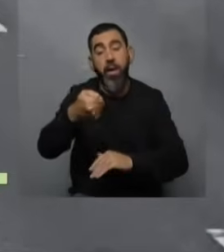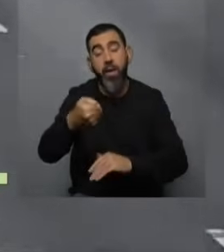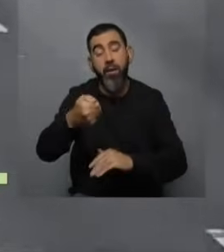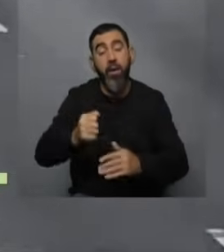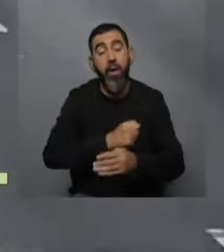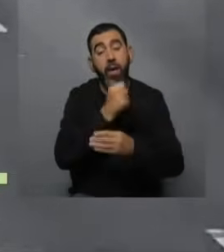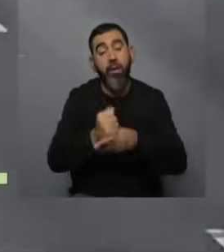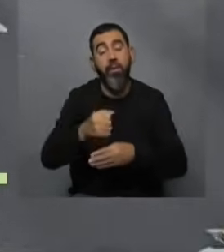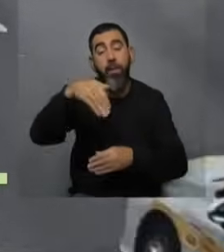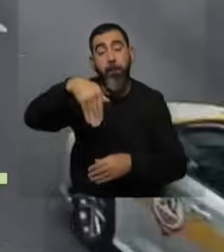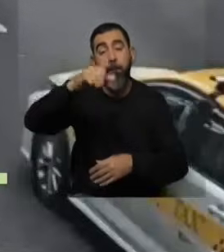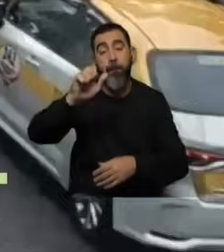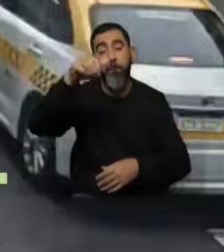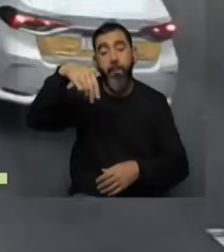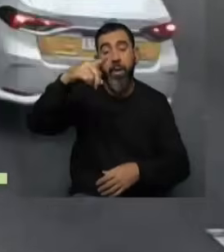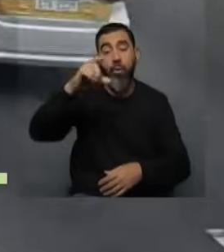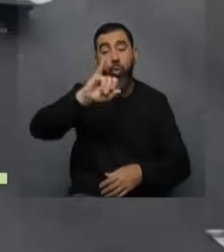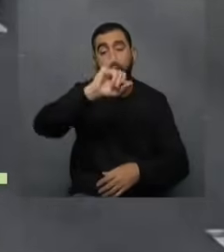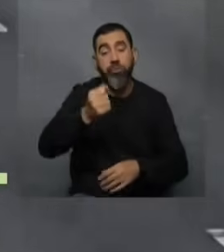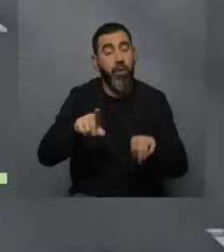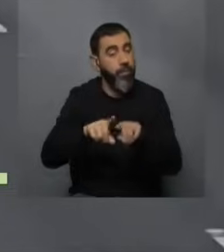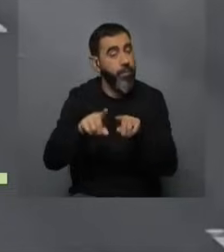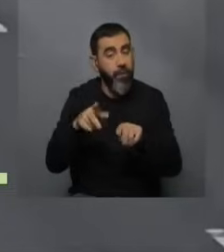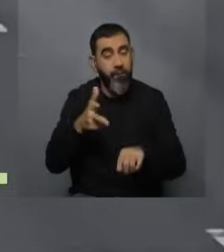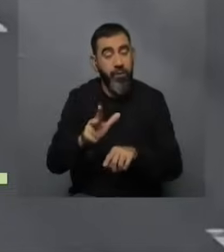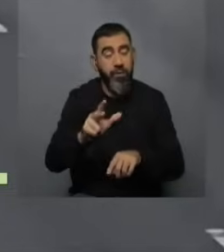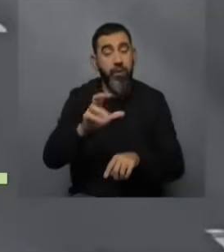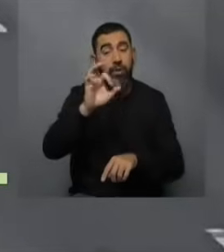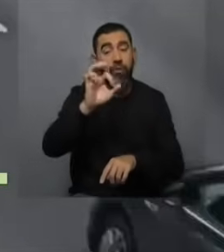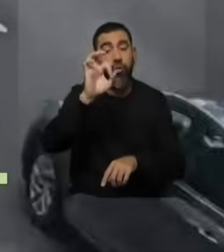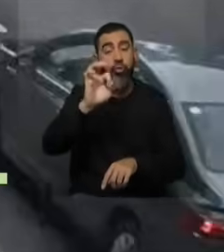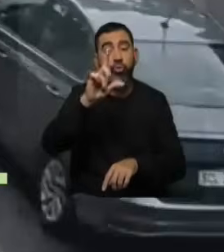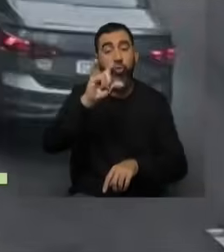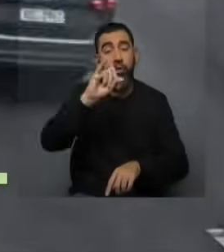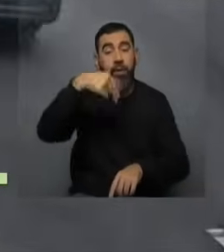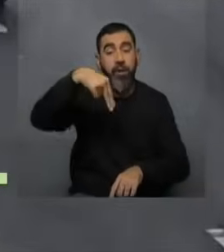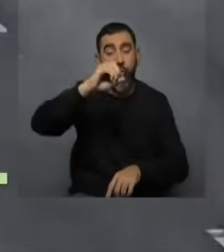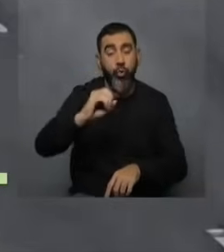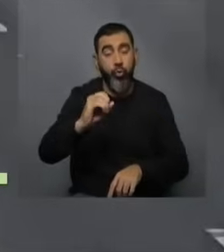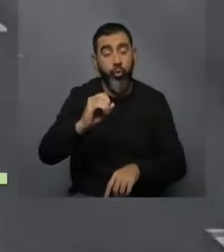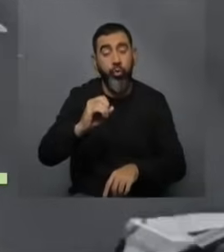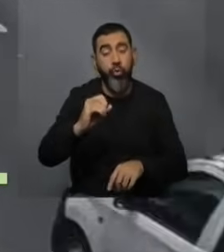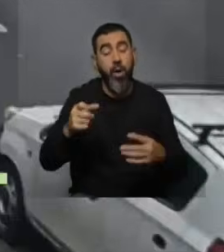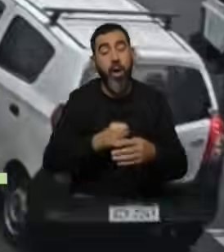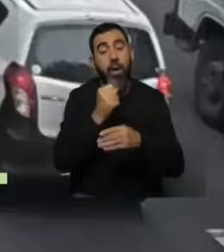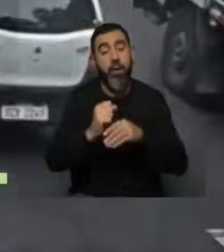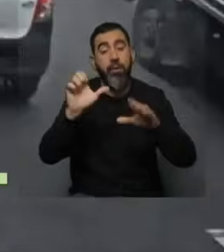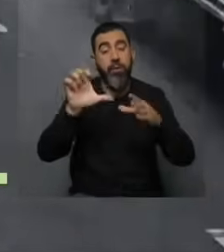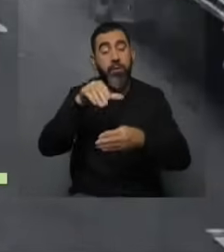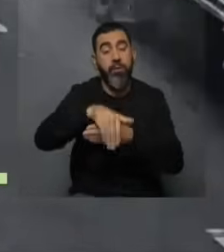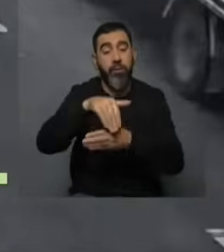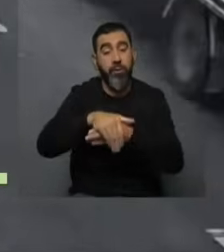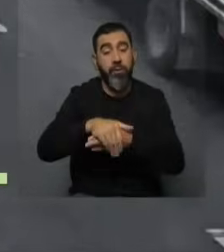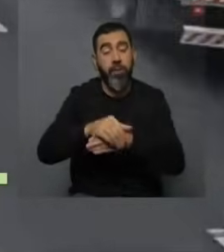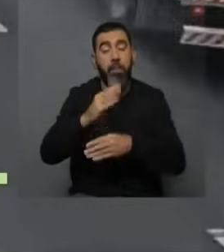Pedro de Mendoza estará cortado en la misma fecha vctor sol entre Solano García y Francisco garcí hasta tarde